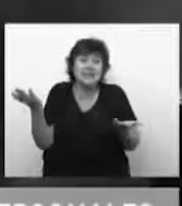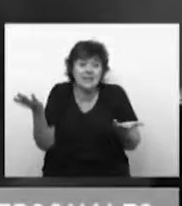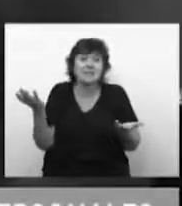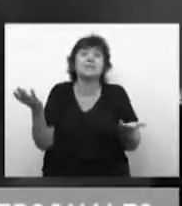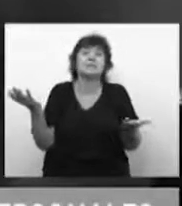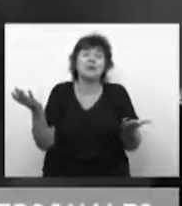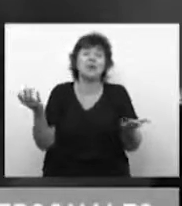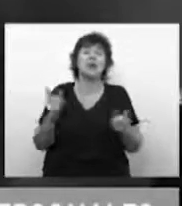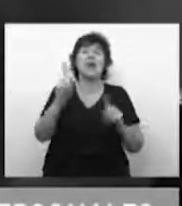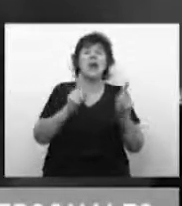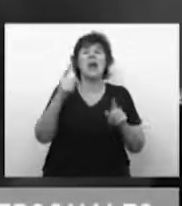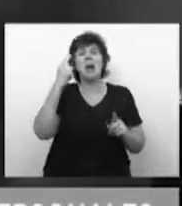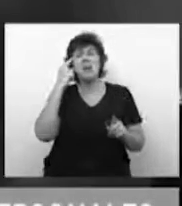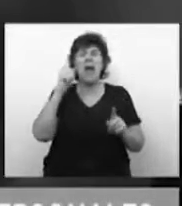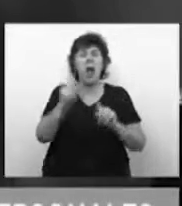mucho